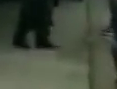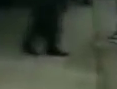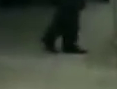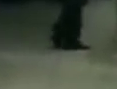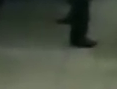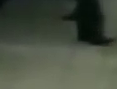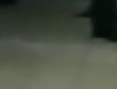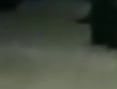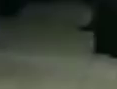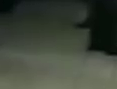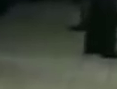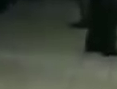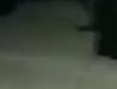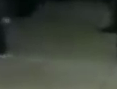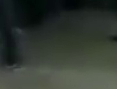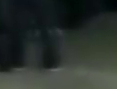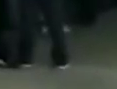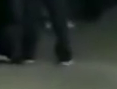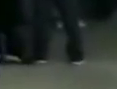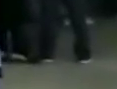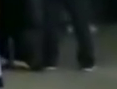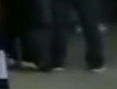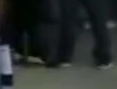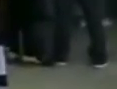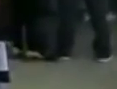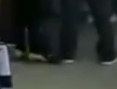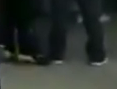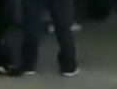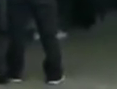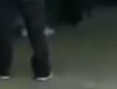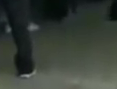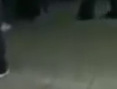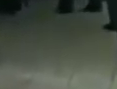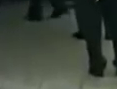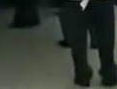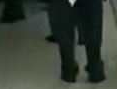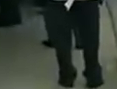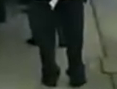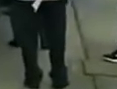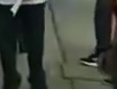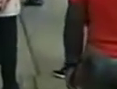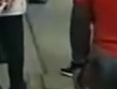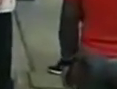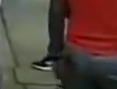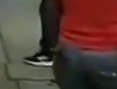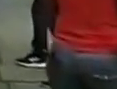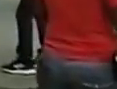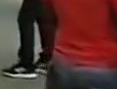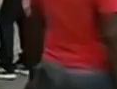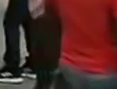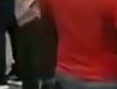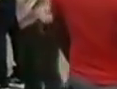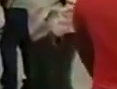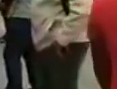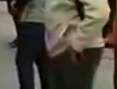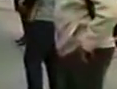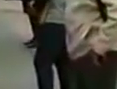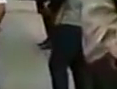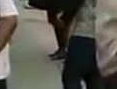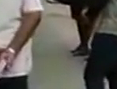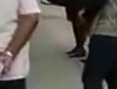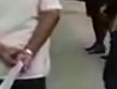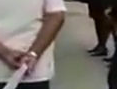Ecuador, acá en el centro de Guayaquil, específicamente en las calles Brasil y Chimborazo, donde durante esta madrugada se ha desarrollado